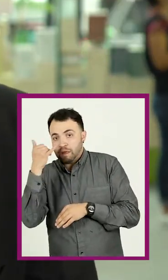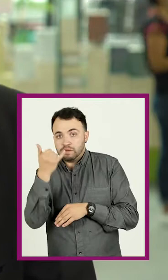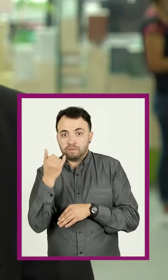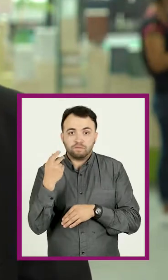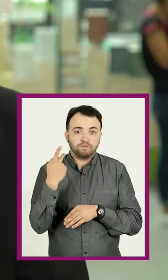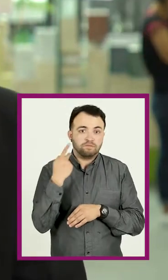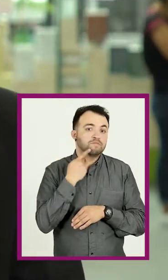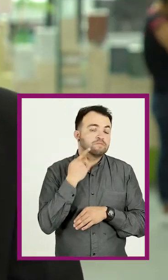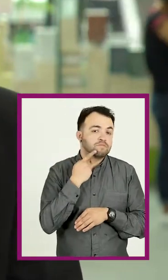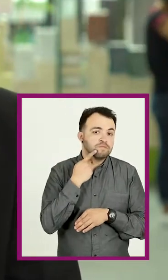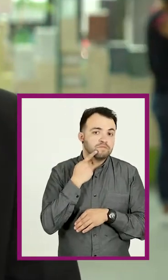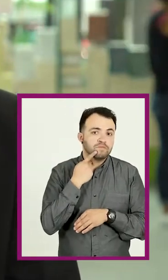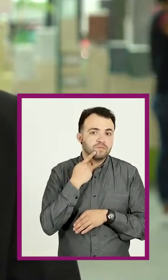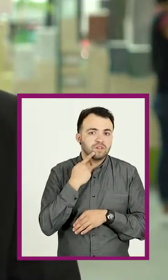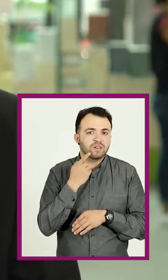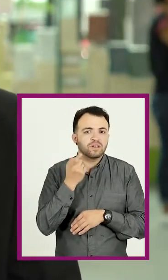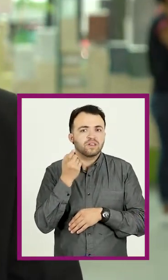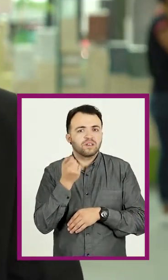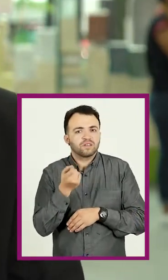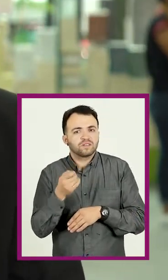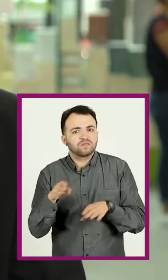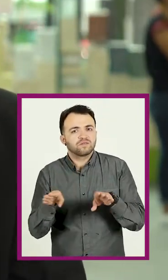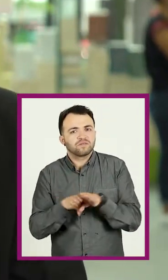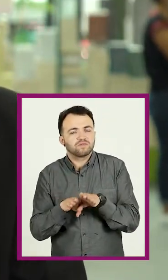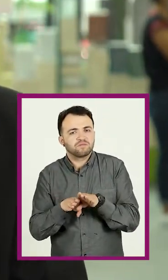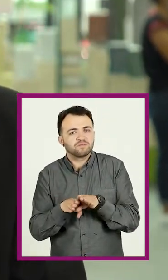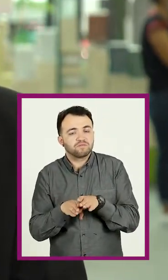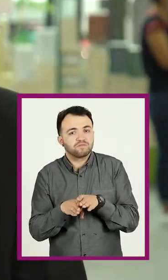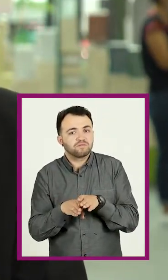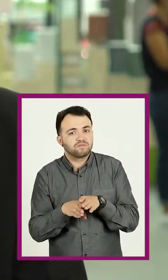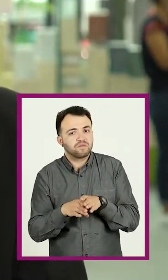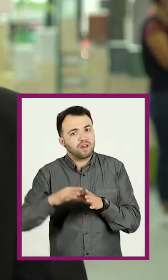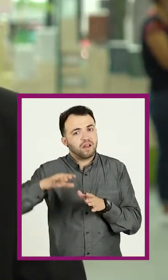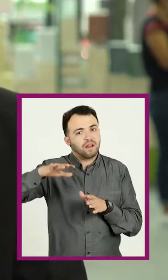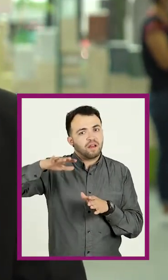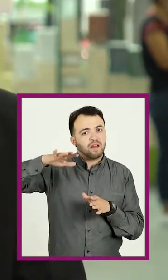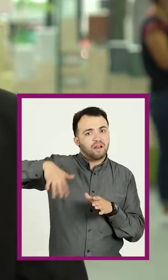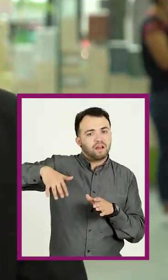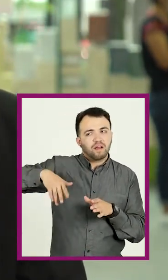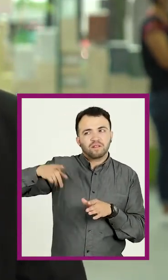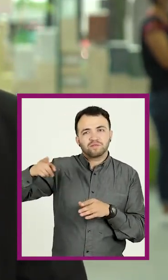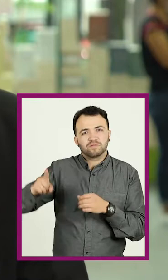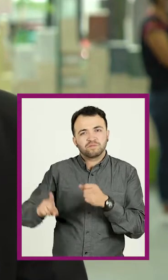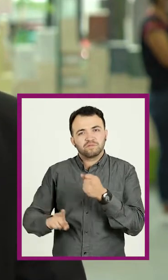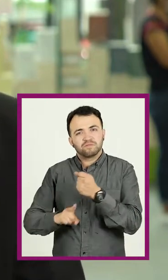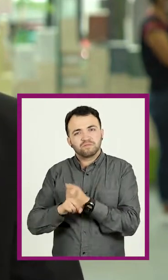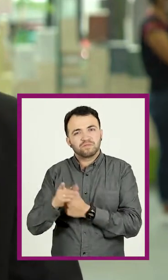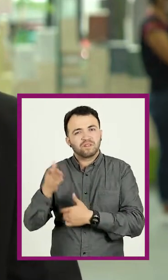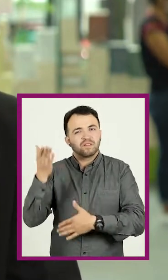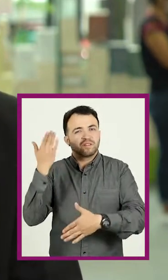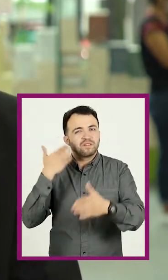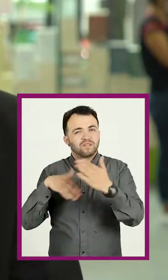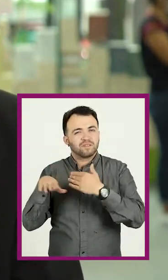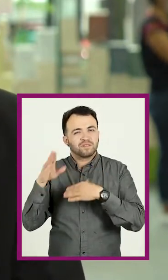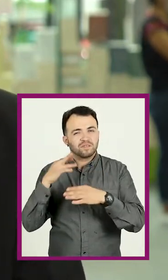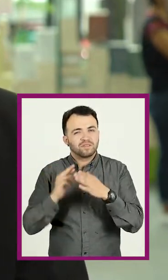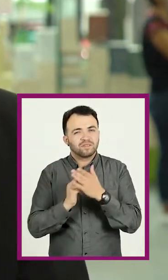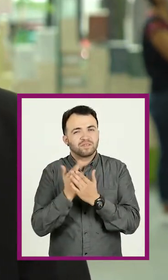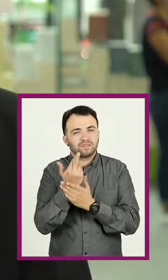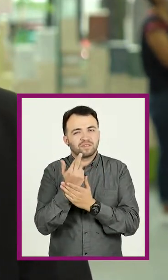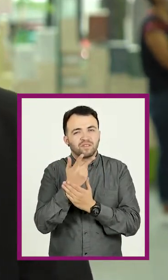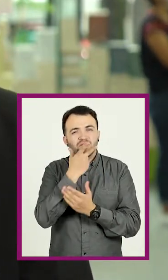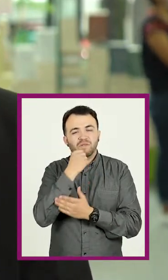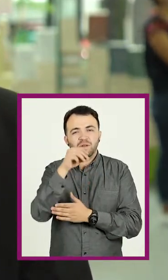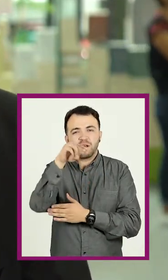a propósito de aquella situación en la cual, mientras Madero dormía